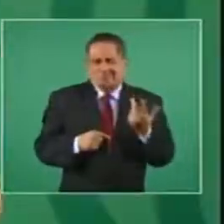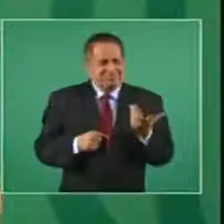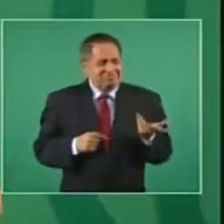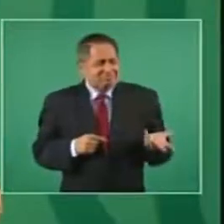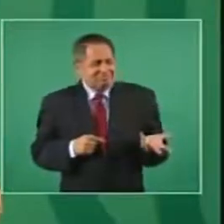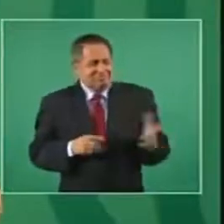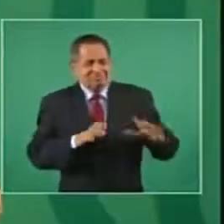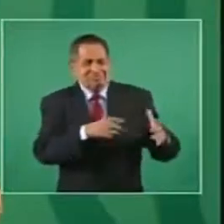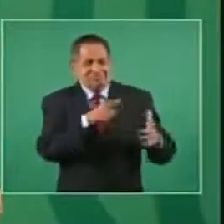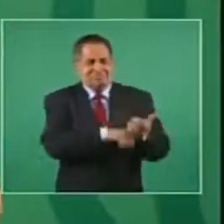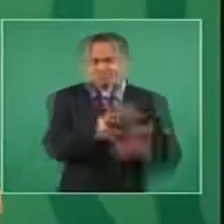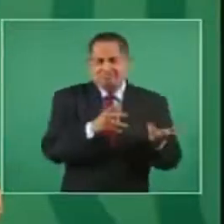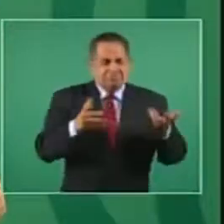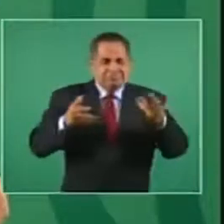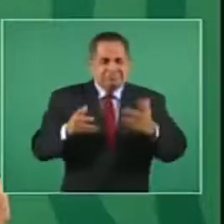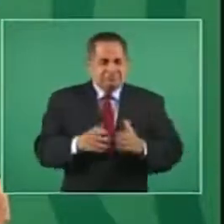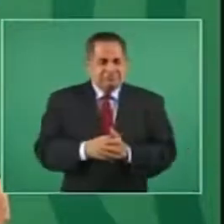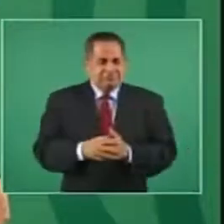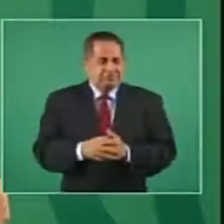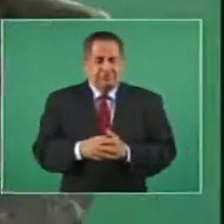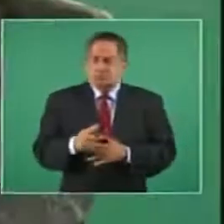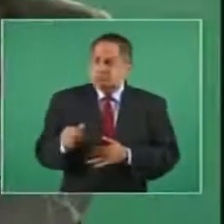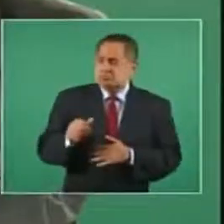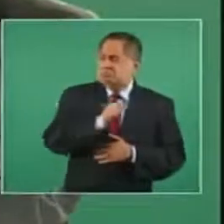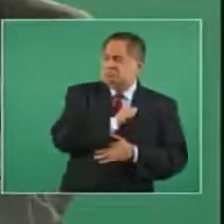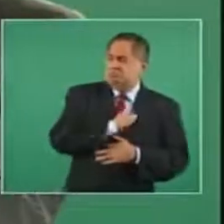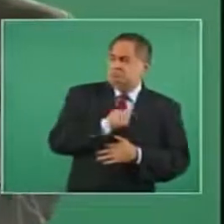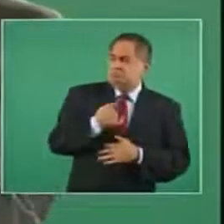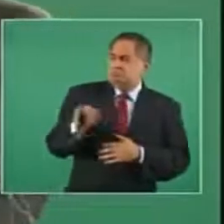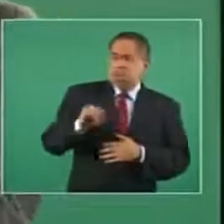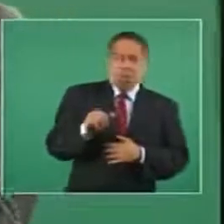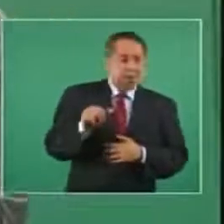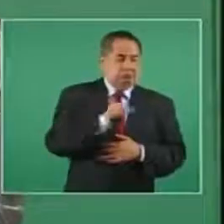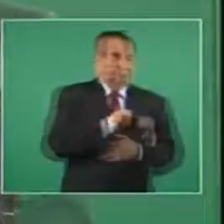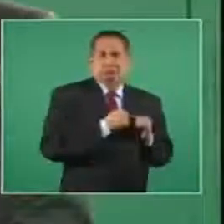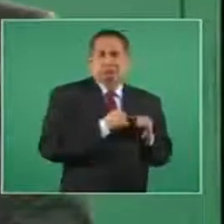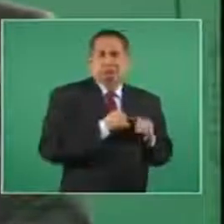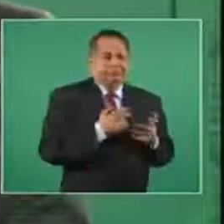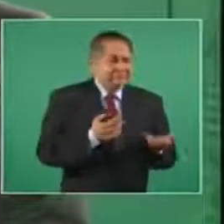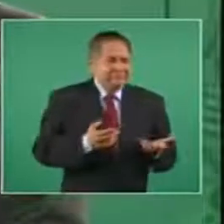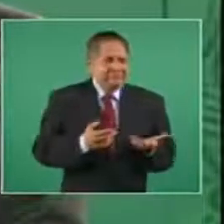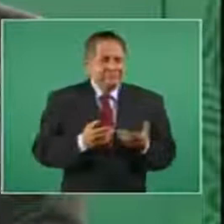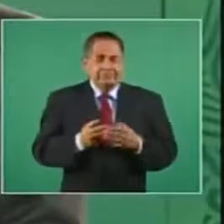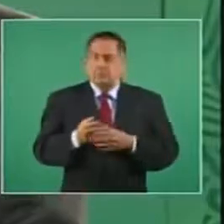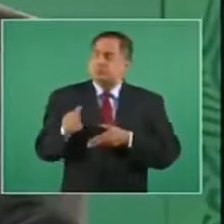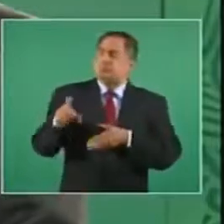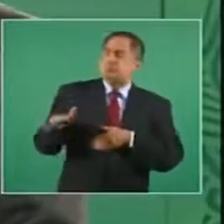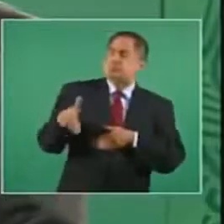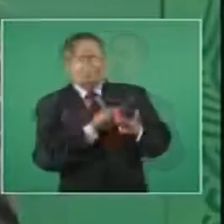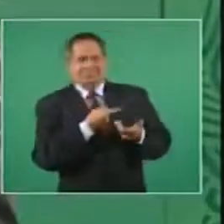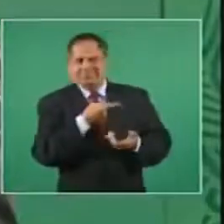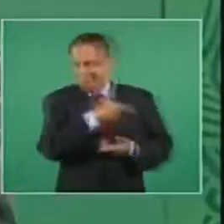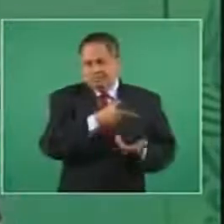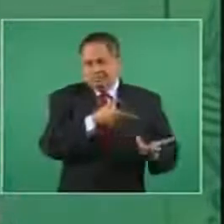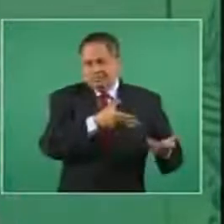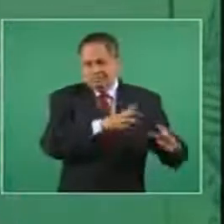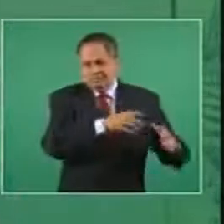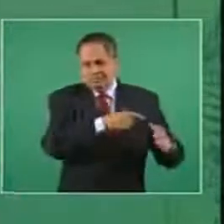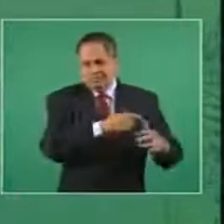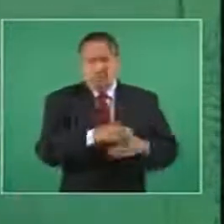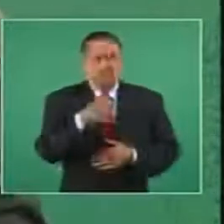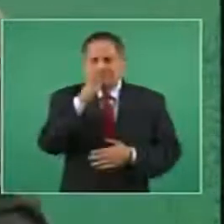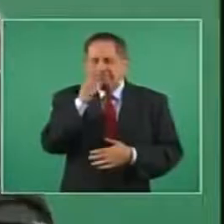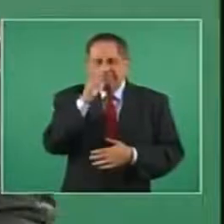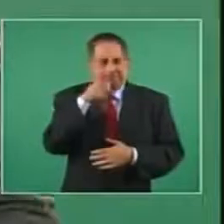junio. Conservadores corruptos, individualistas, egoístas, clasistas, racistas. Bueno,